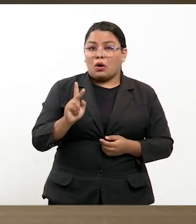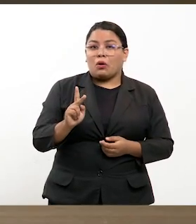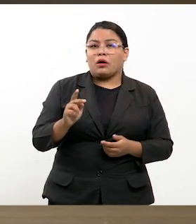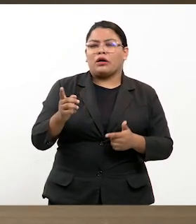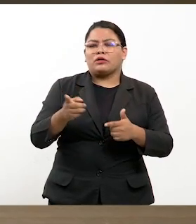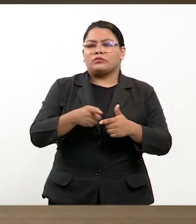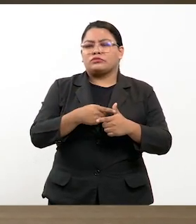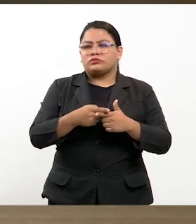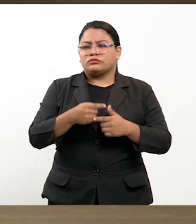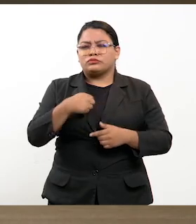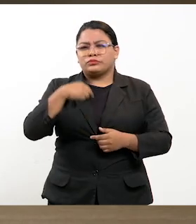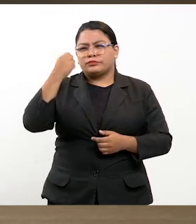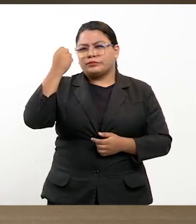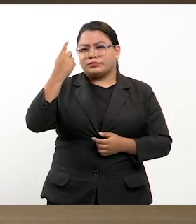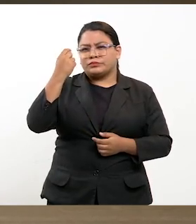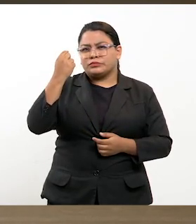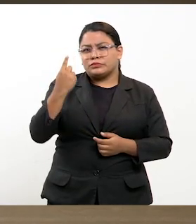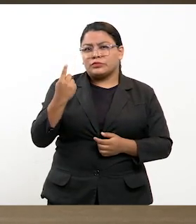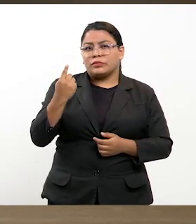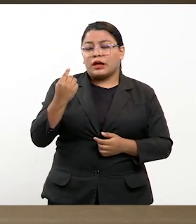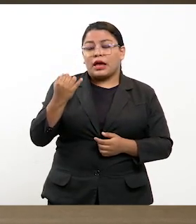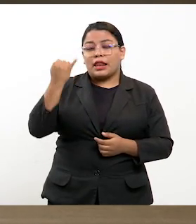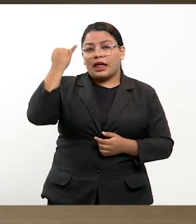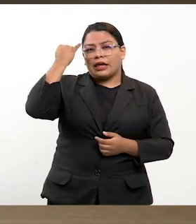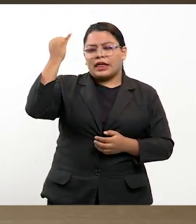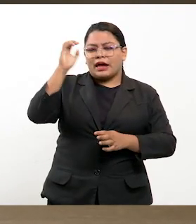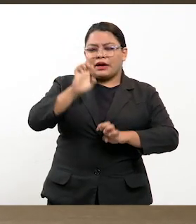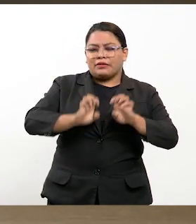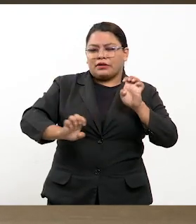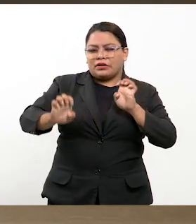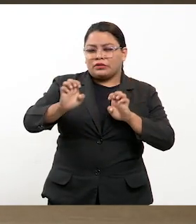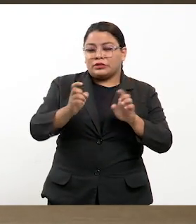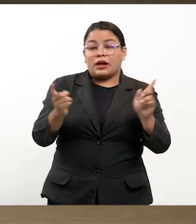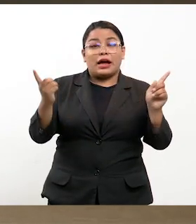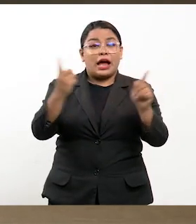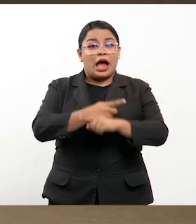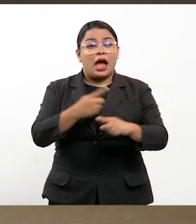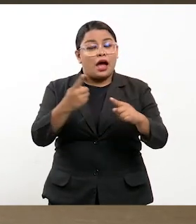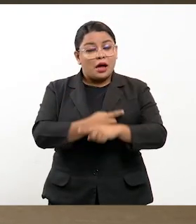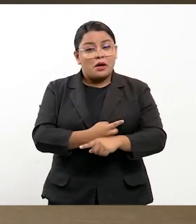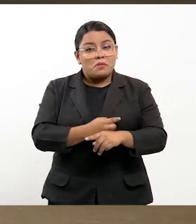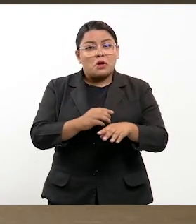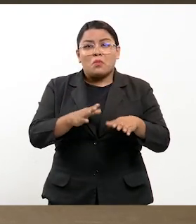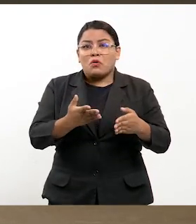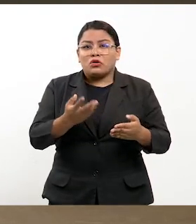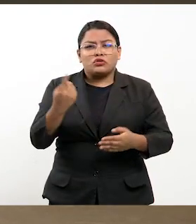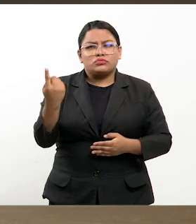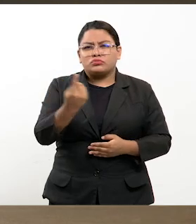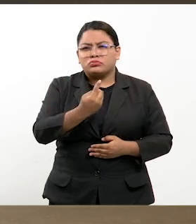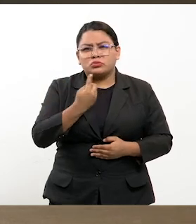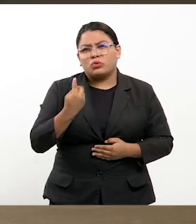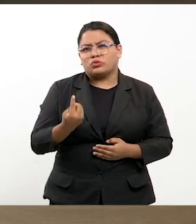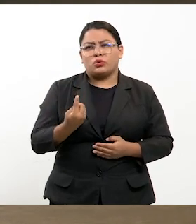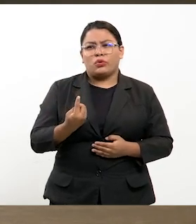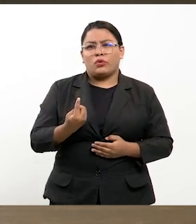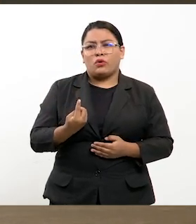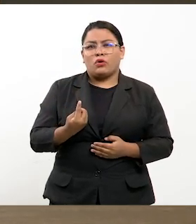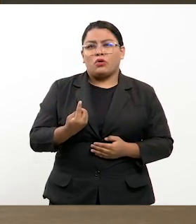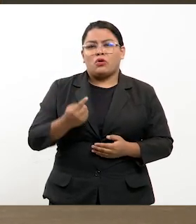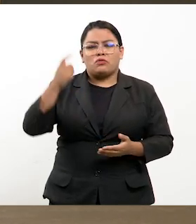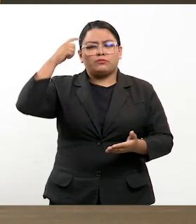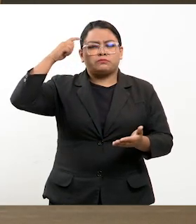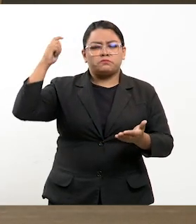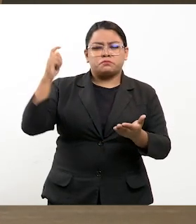el entendido de esto, yo comprendo que la idea de evaluación cambia totalmente, puesto que ya no nos referimos únicamente a una